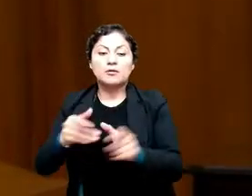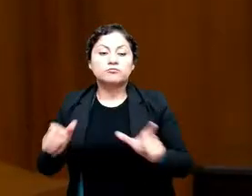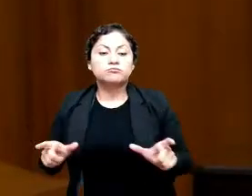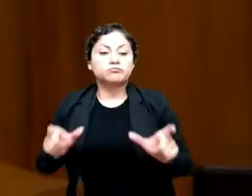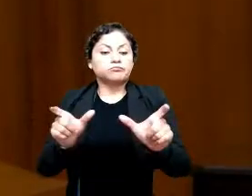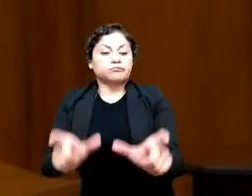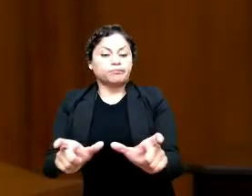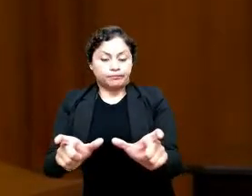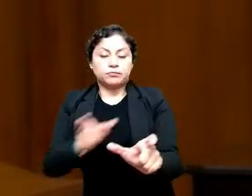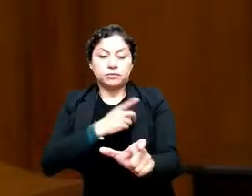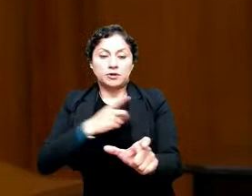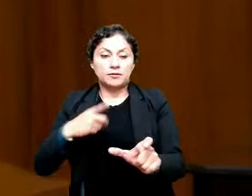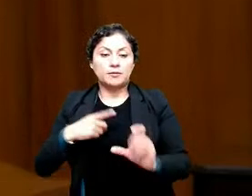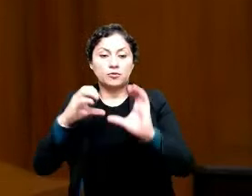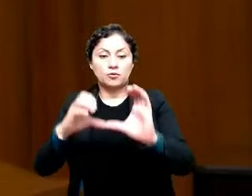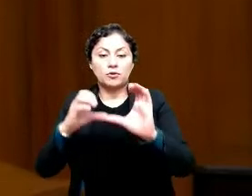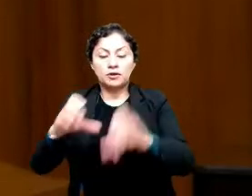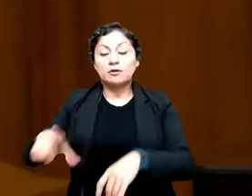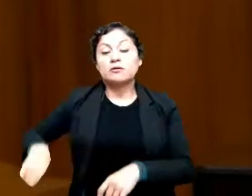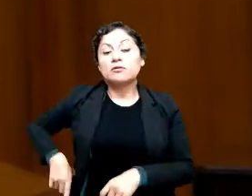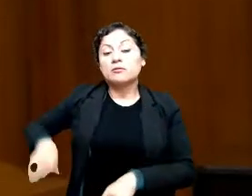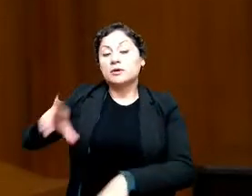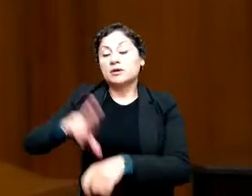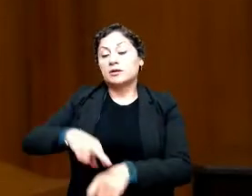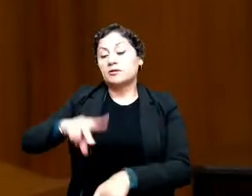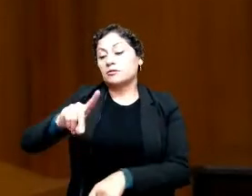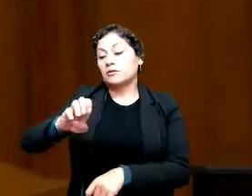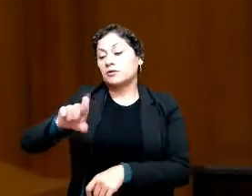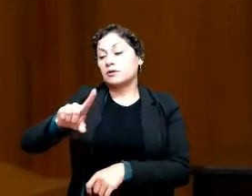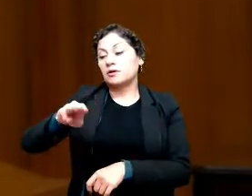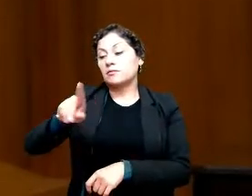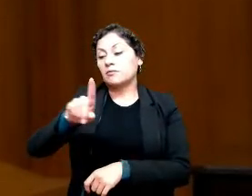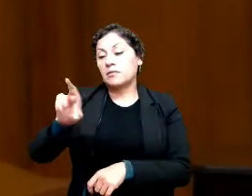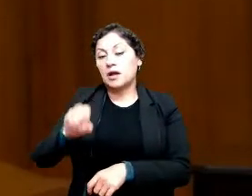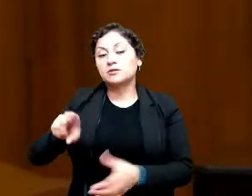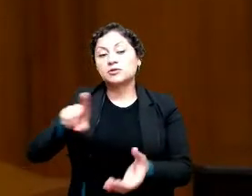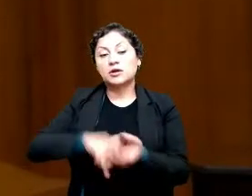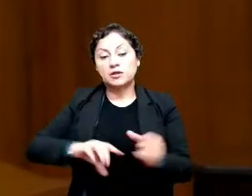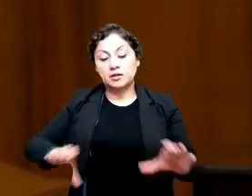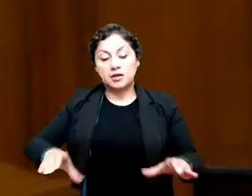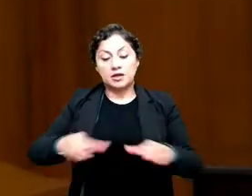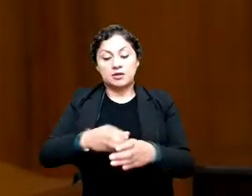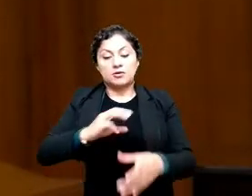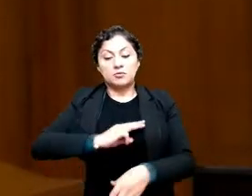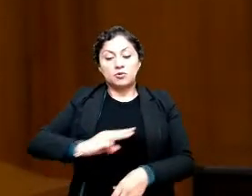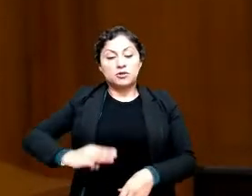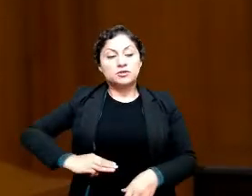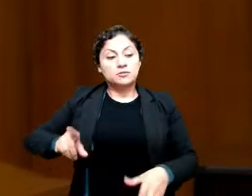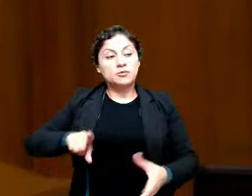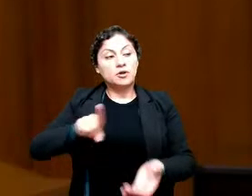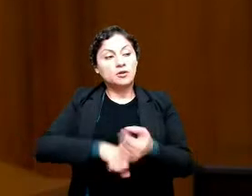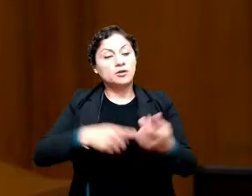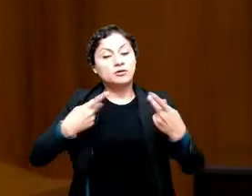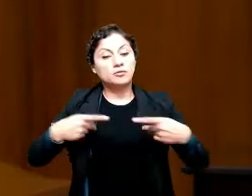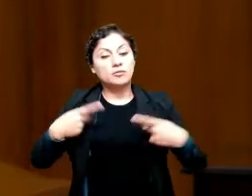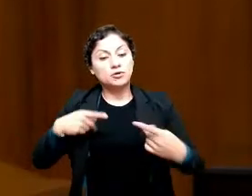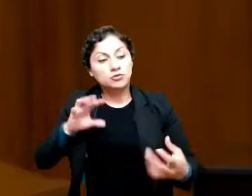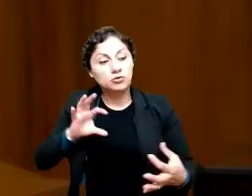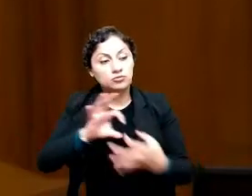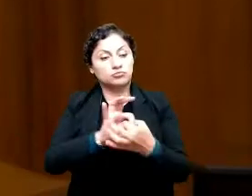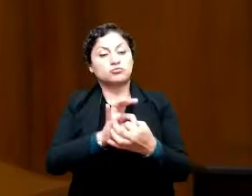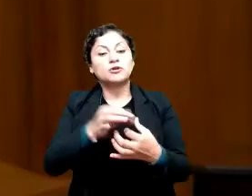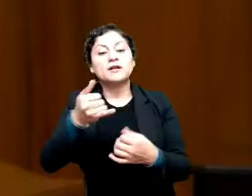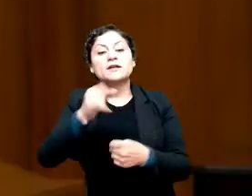pública. El gobernador del Mazo concibe al municipio como la primera instancia más cercana a la gente y la autoridad de